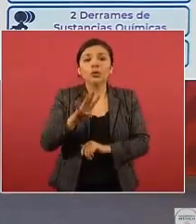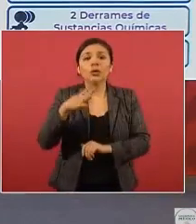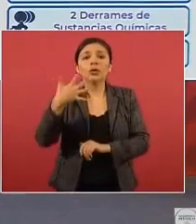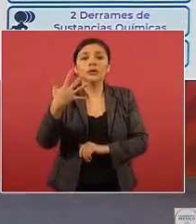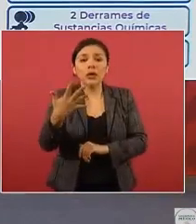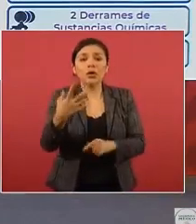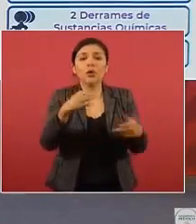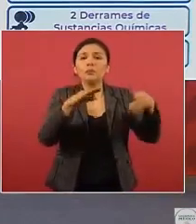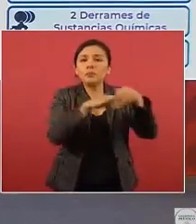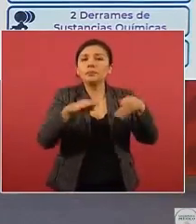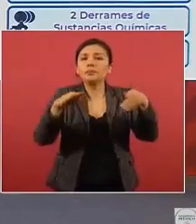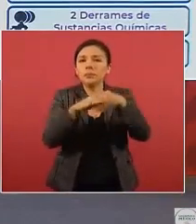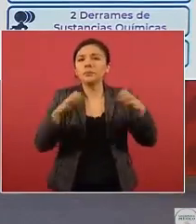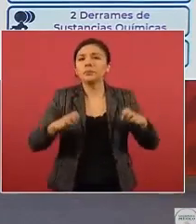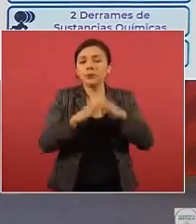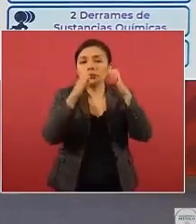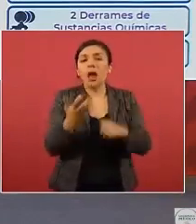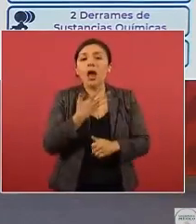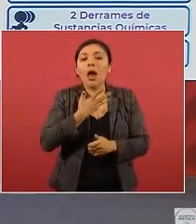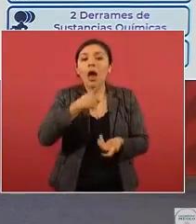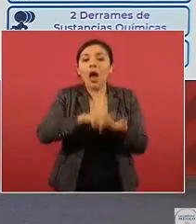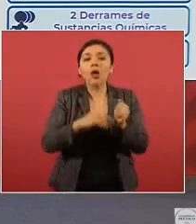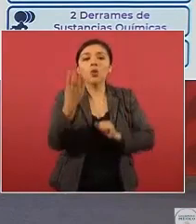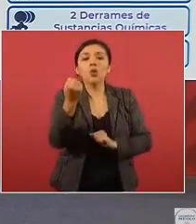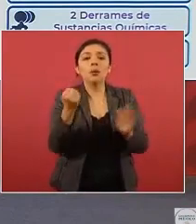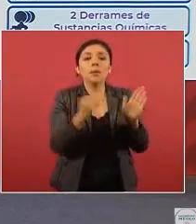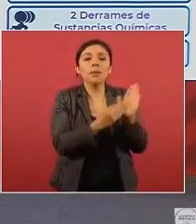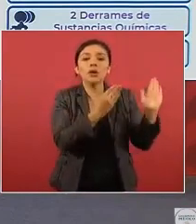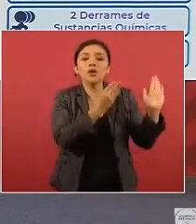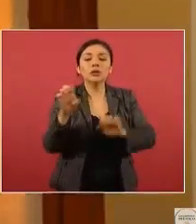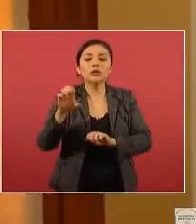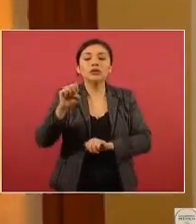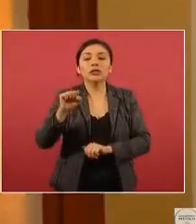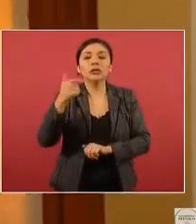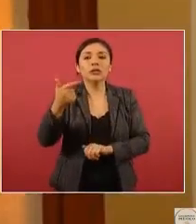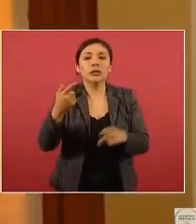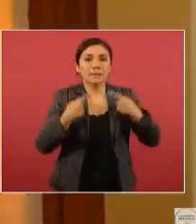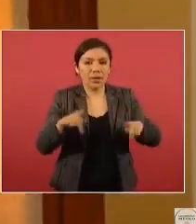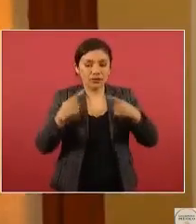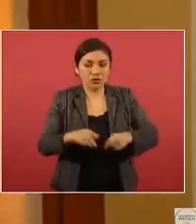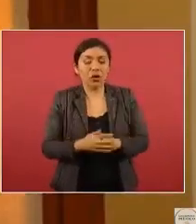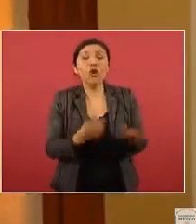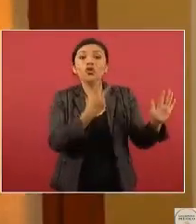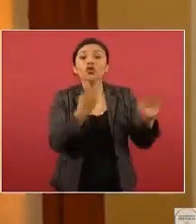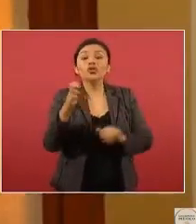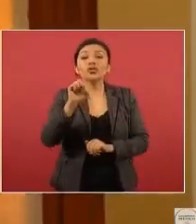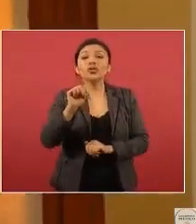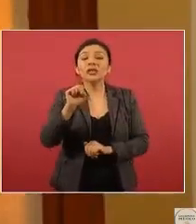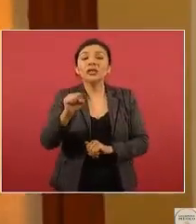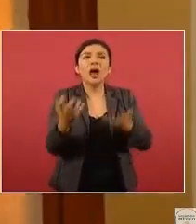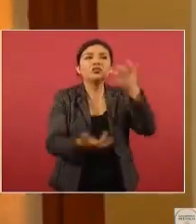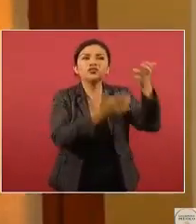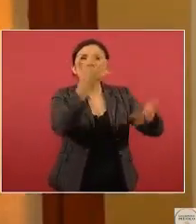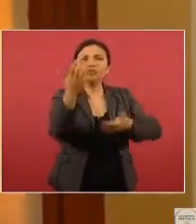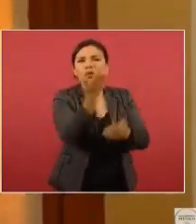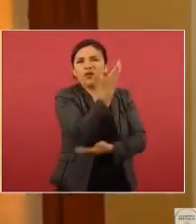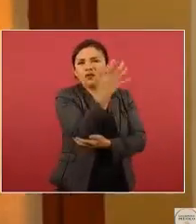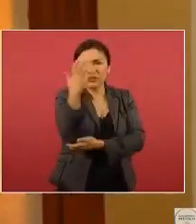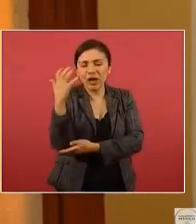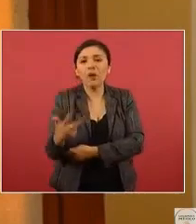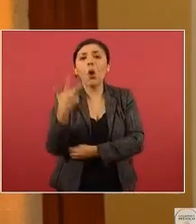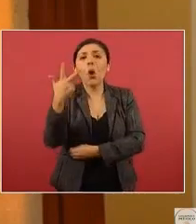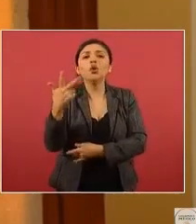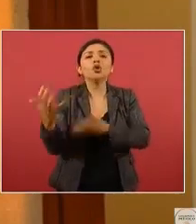eventos con nueve mil 967 elementos 260 incendios forestales 8 incendios urbanos